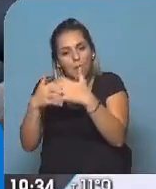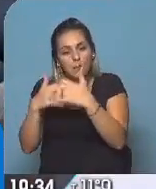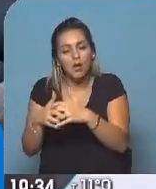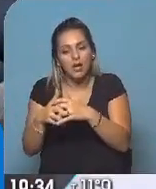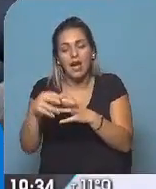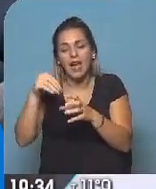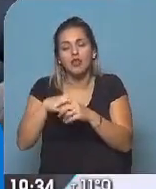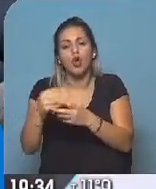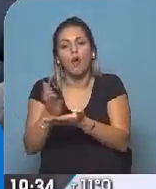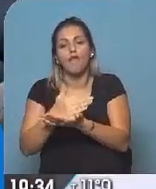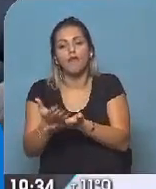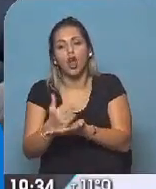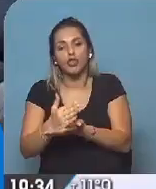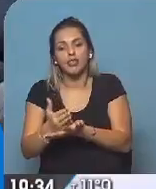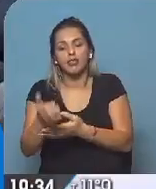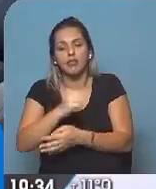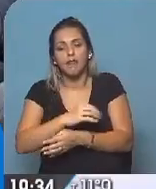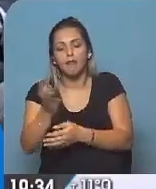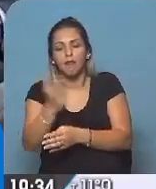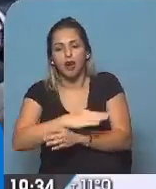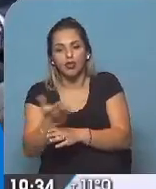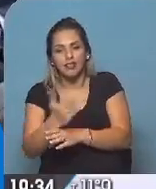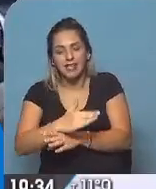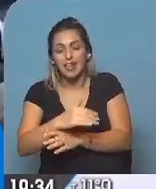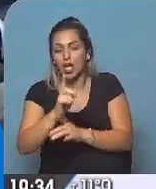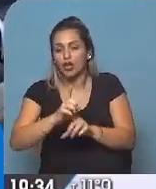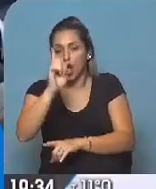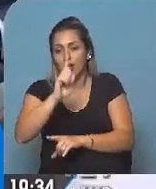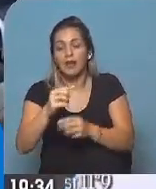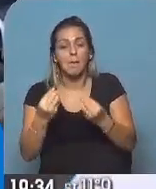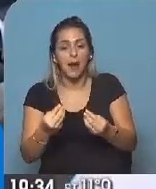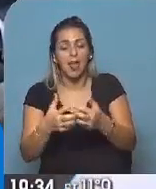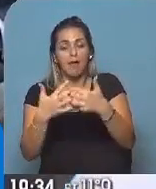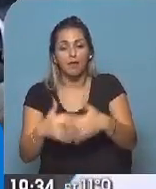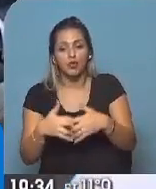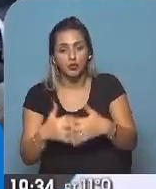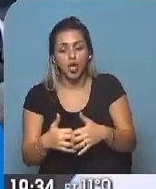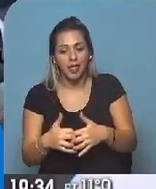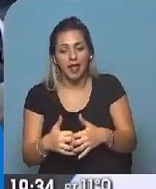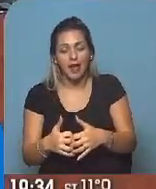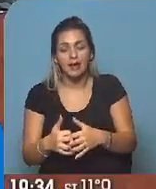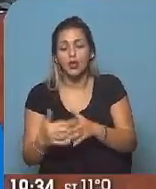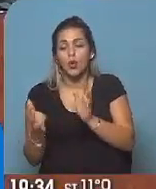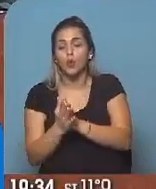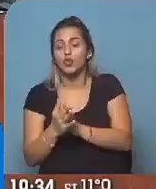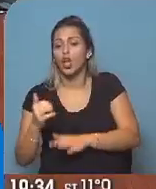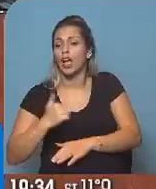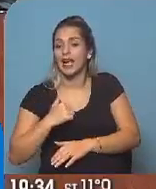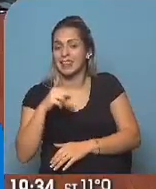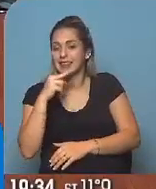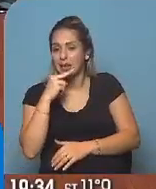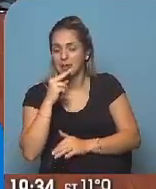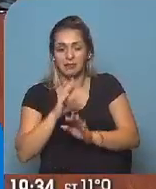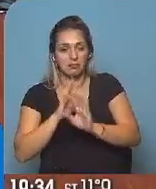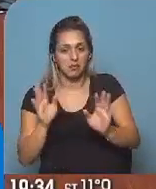la frontera norte para que sea puesta en funcionamiento y utilizada por la Gendarmería en este caso.